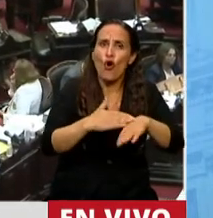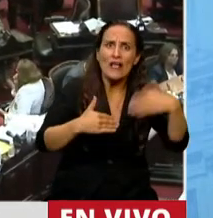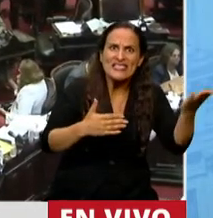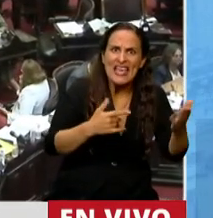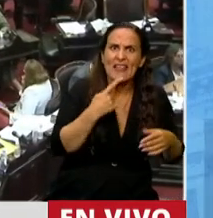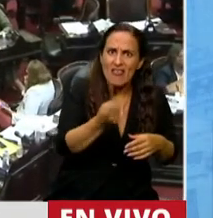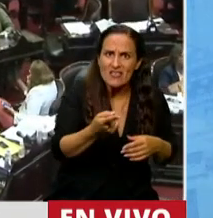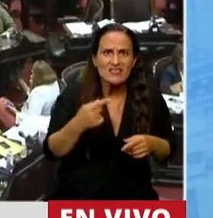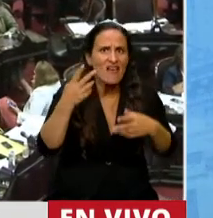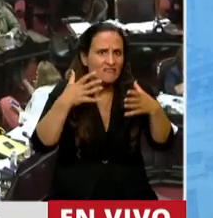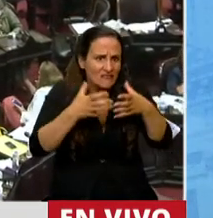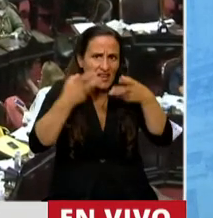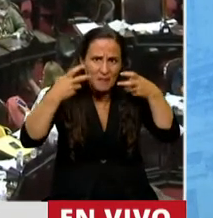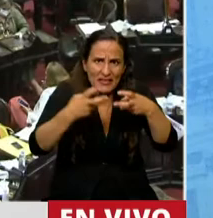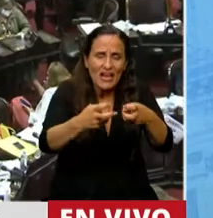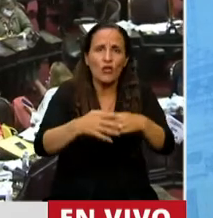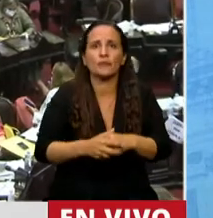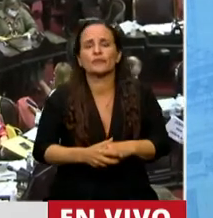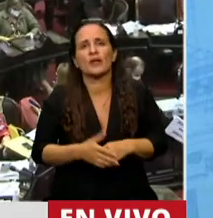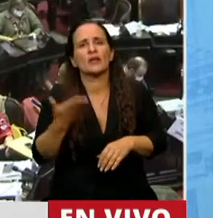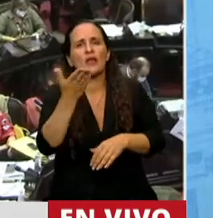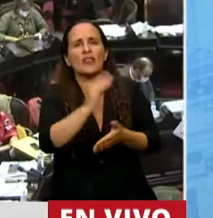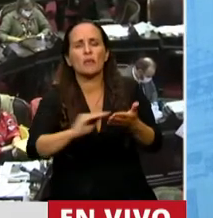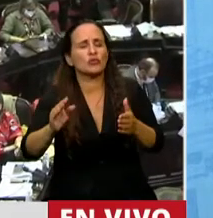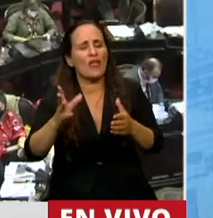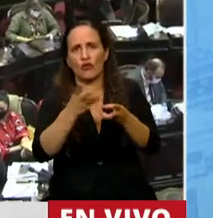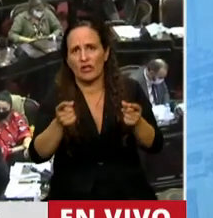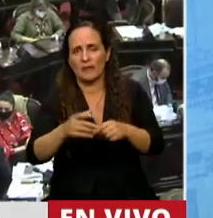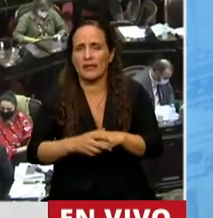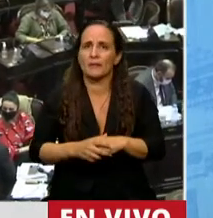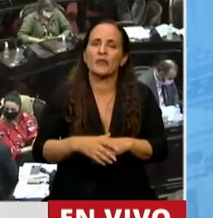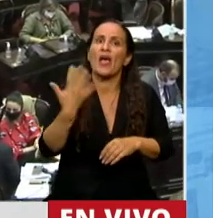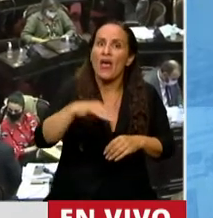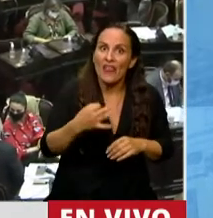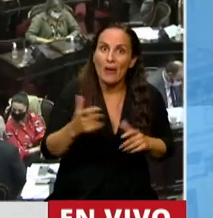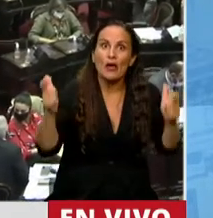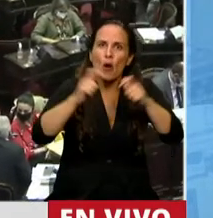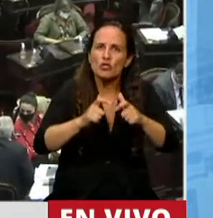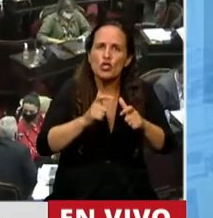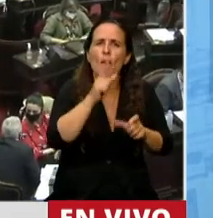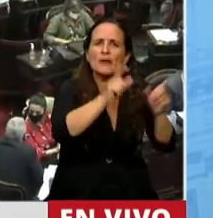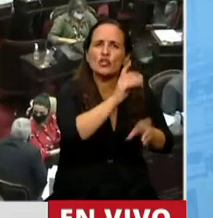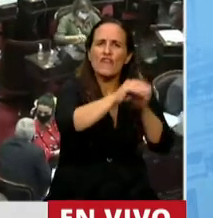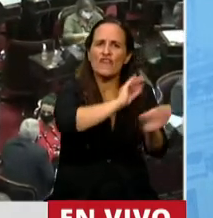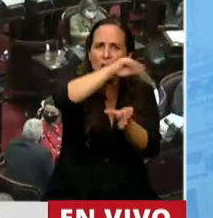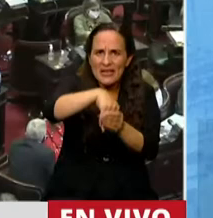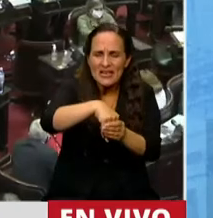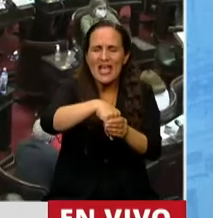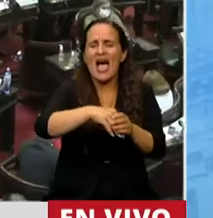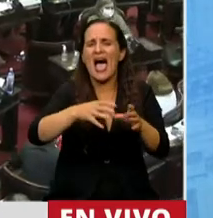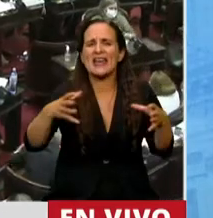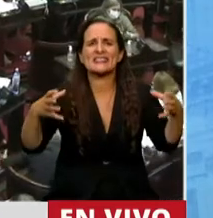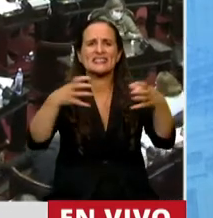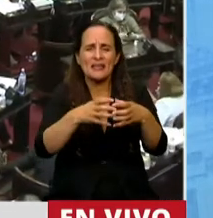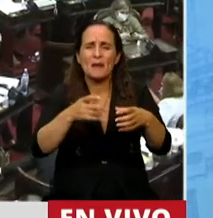que formar una comisión investigadora para el diputado las familiares con víctimas y que se castigue a todos los